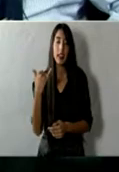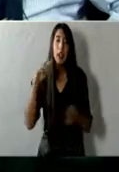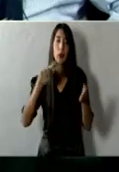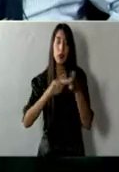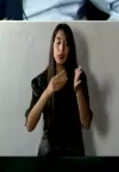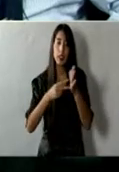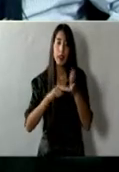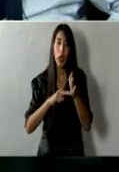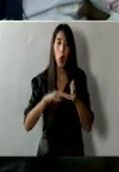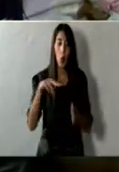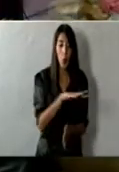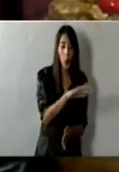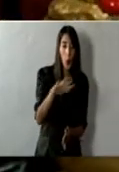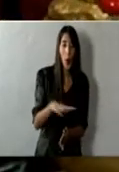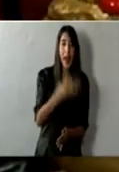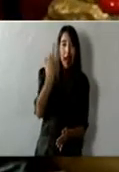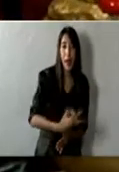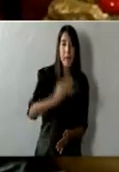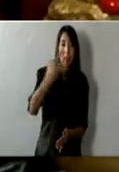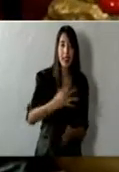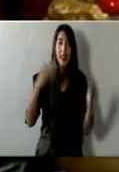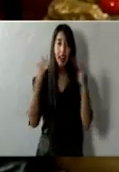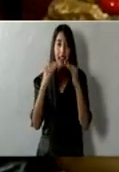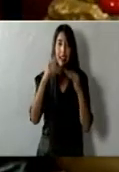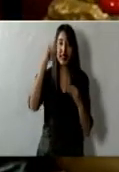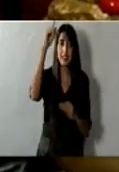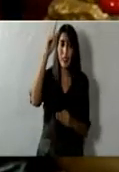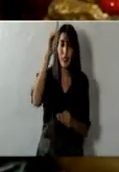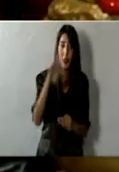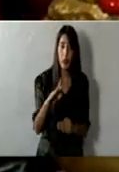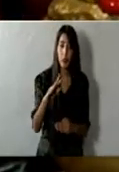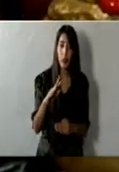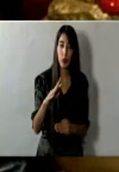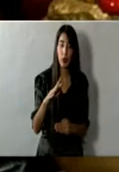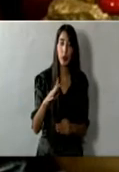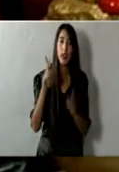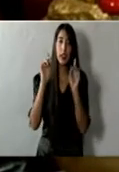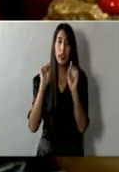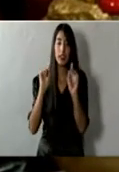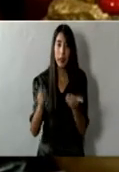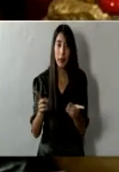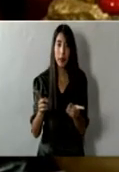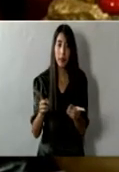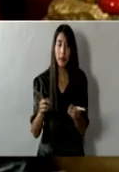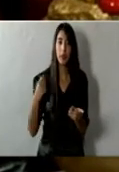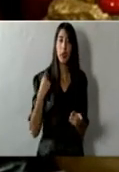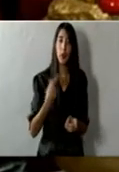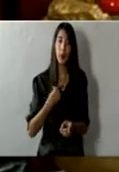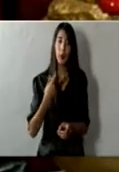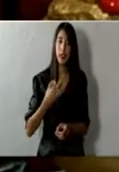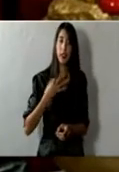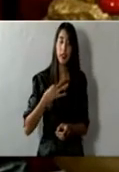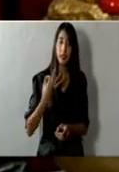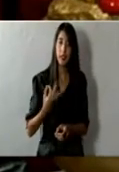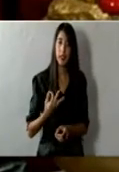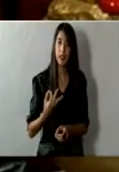especial, también Dios tiene la palabra que tiene que ocupar un lugar especial en nuestra vida.